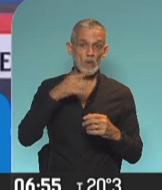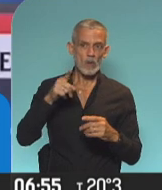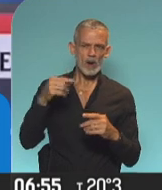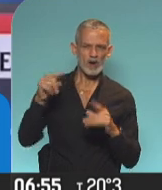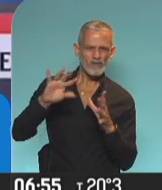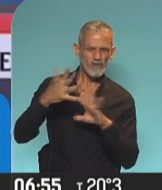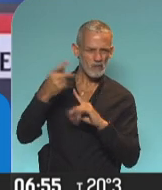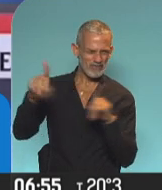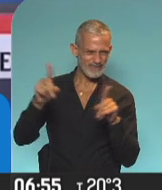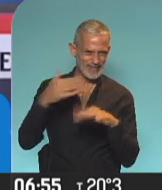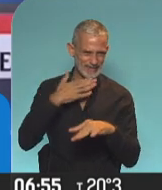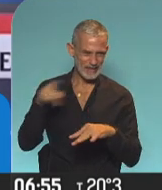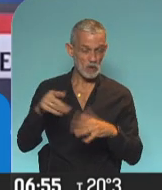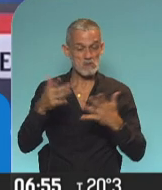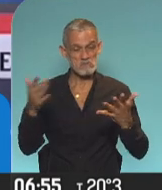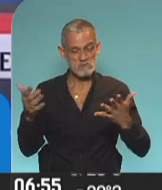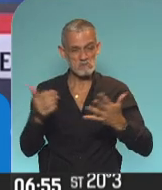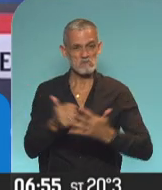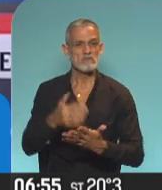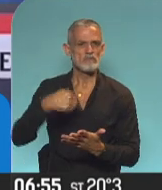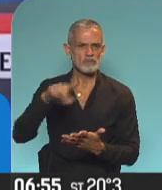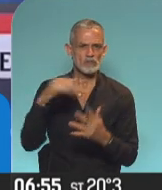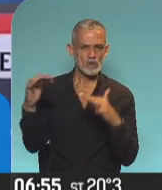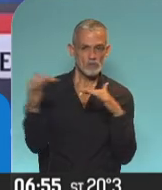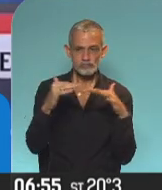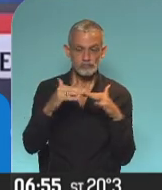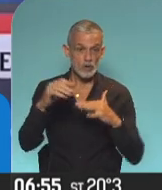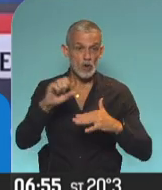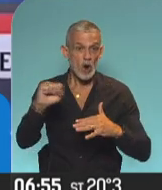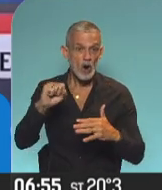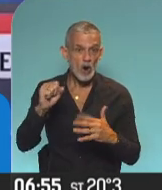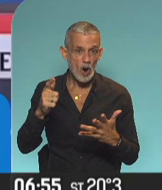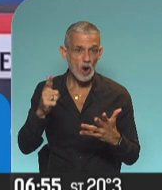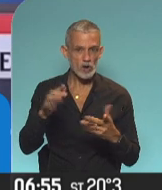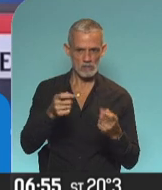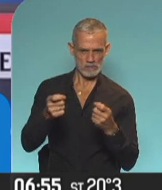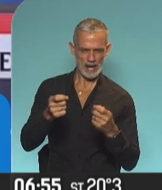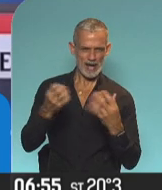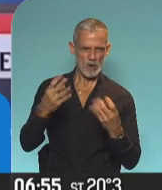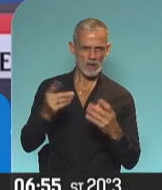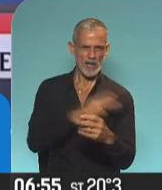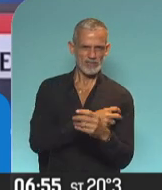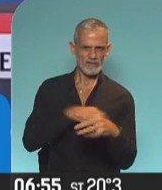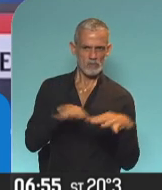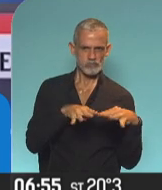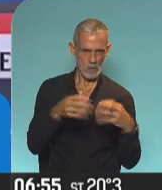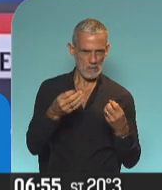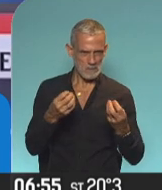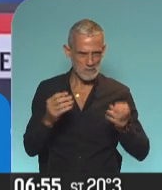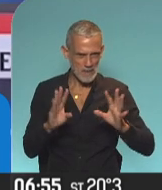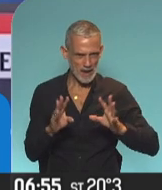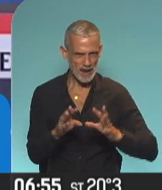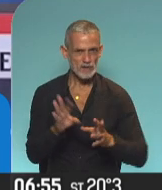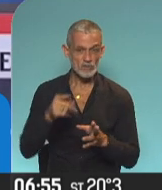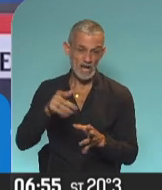otra forma y de otra manera. Y bueno, se encontraron con un gol y manejaron bien el resultado, defendieron bien.